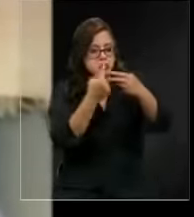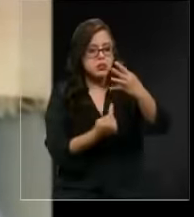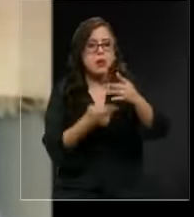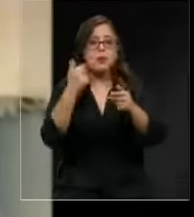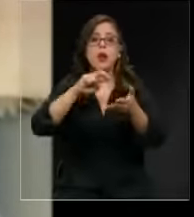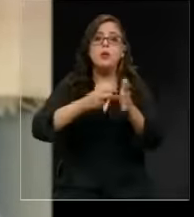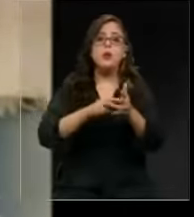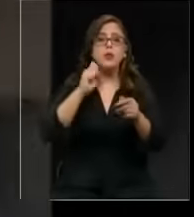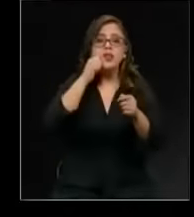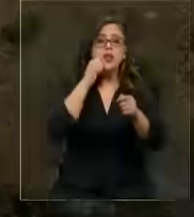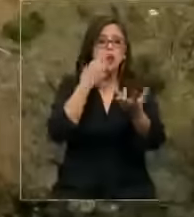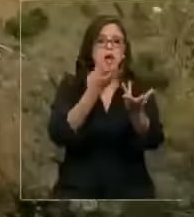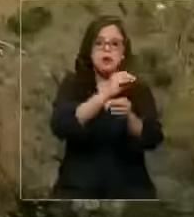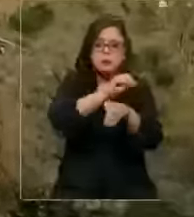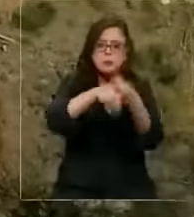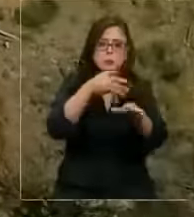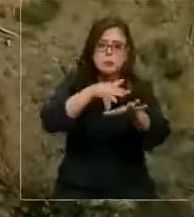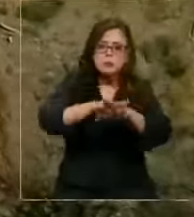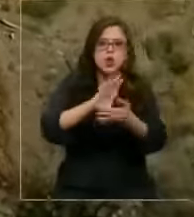fue una combinación de todo.